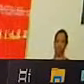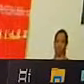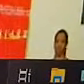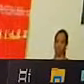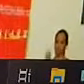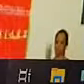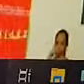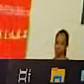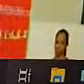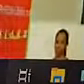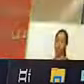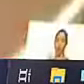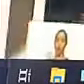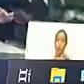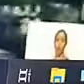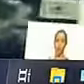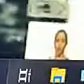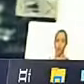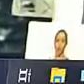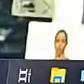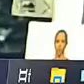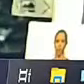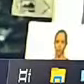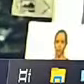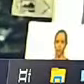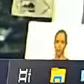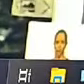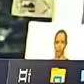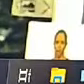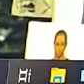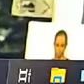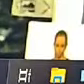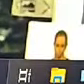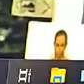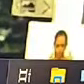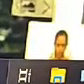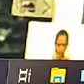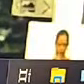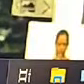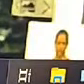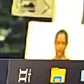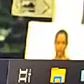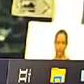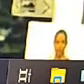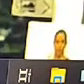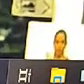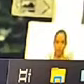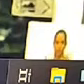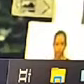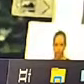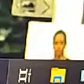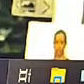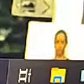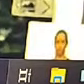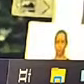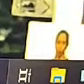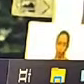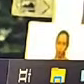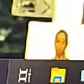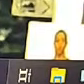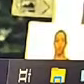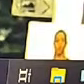Penal Internacional para individualizar cada una de las acciones que van en contravía de los derechos económicos, sociales y culturales.